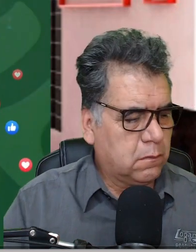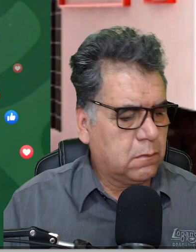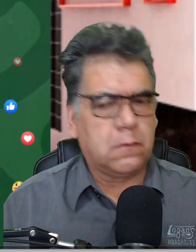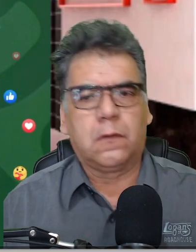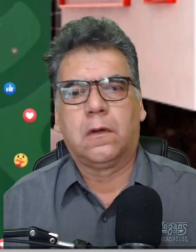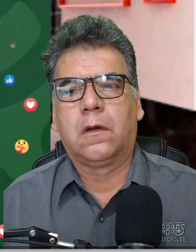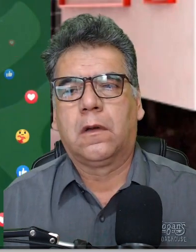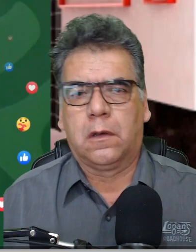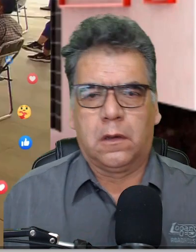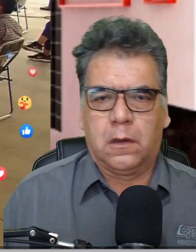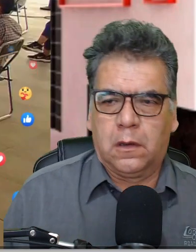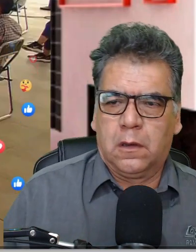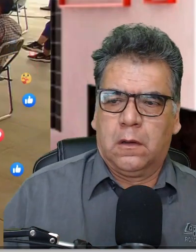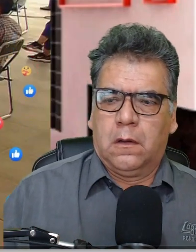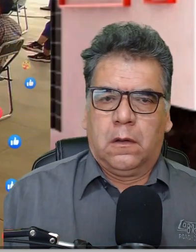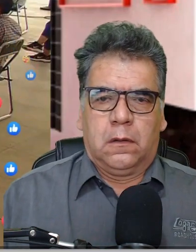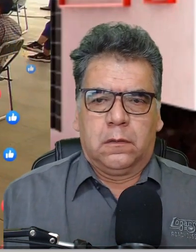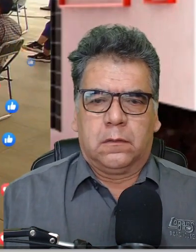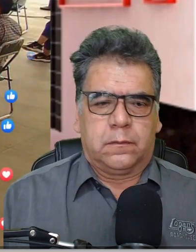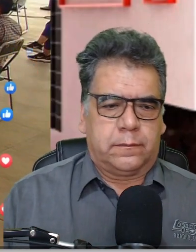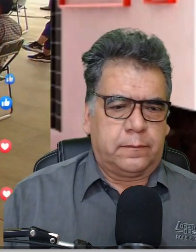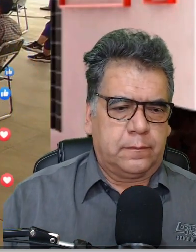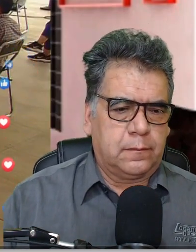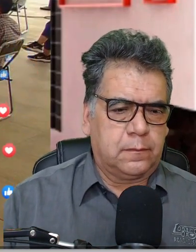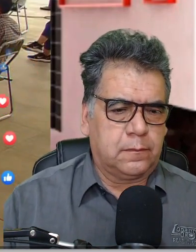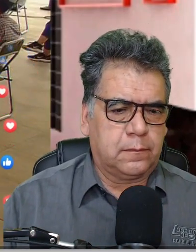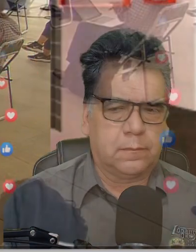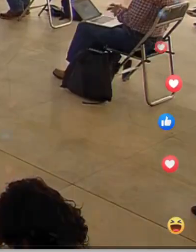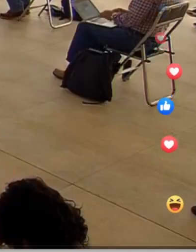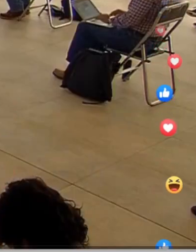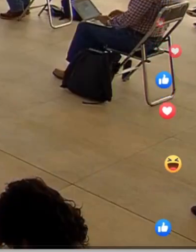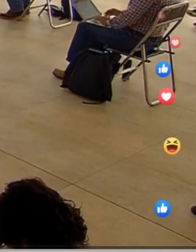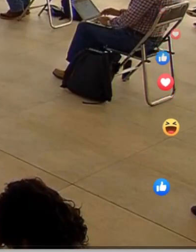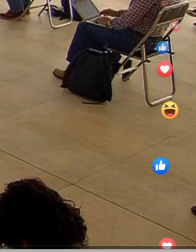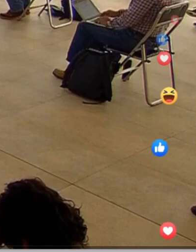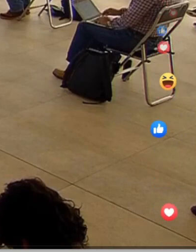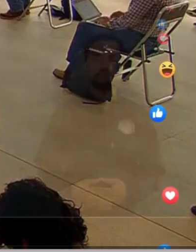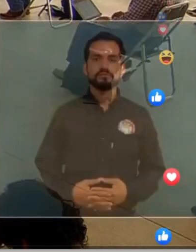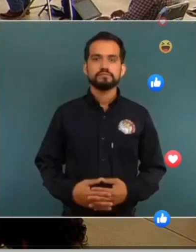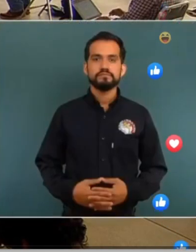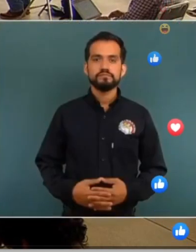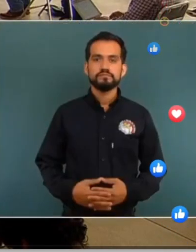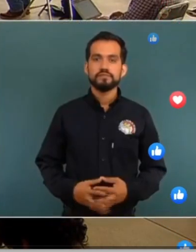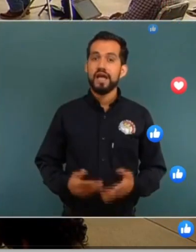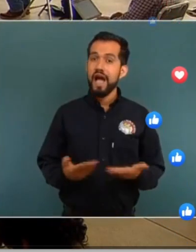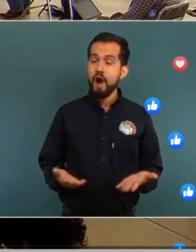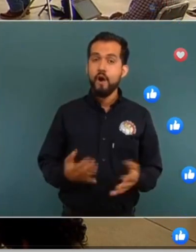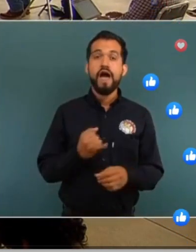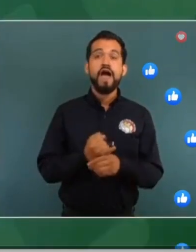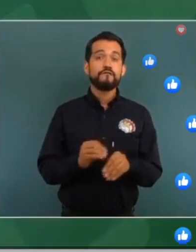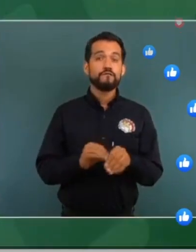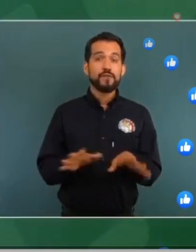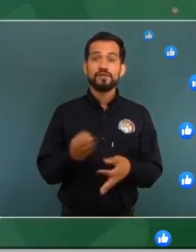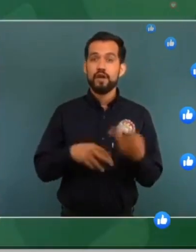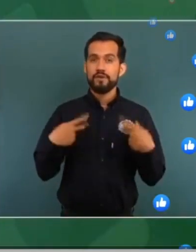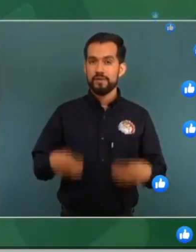la oportunidad, pues para informarle a los sinaloenses y a todo el pueblo de